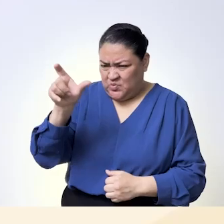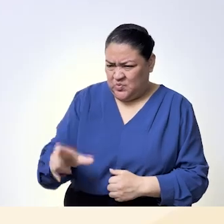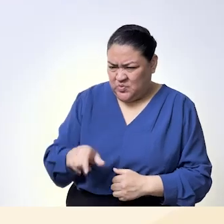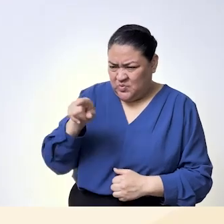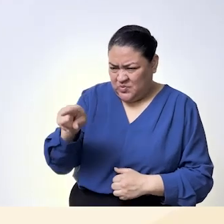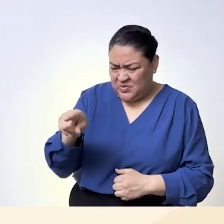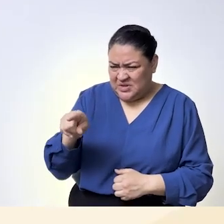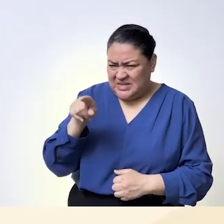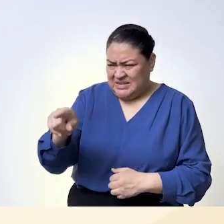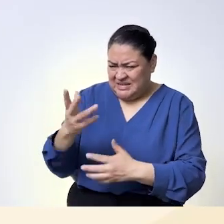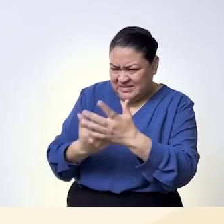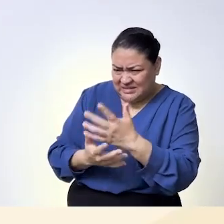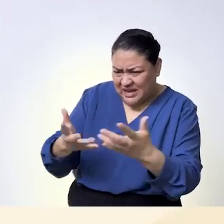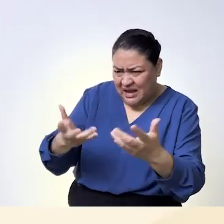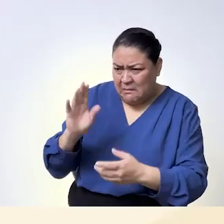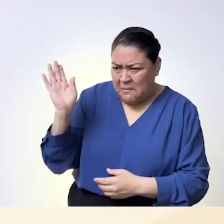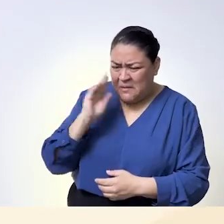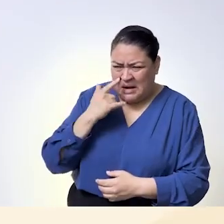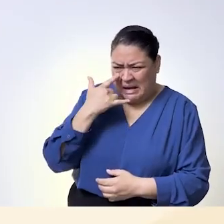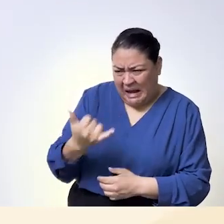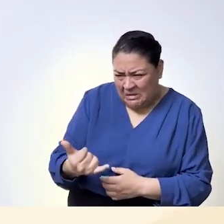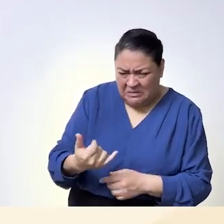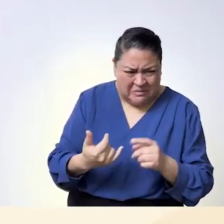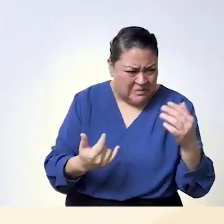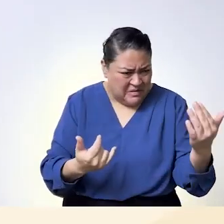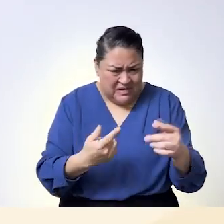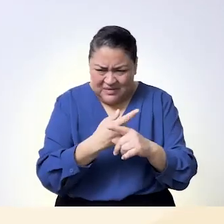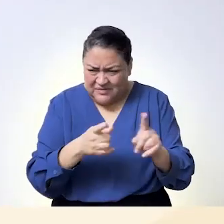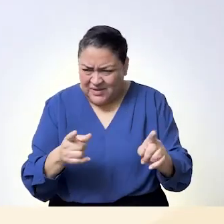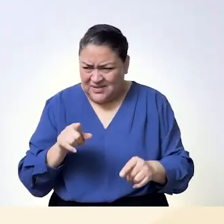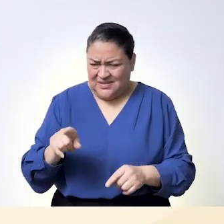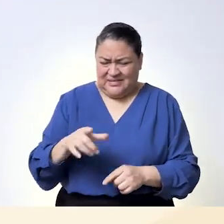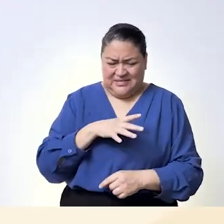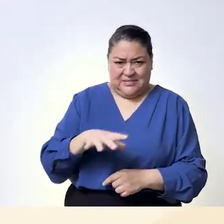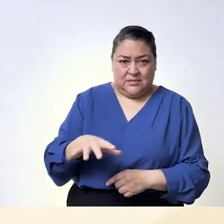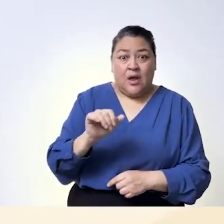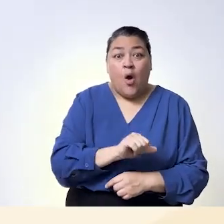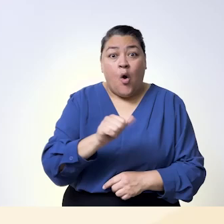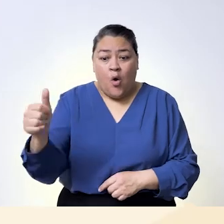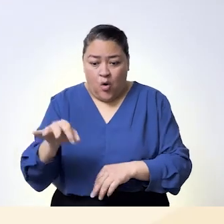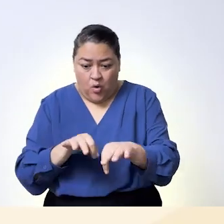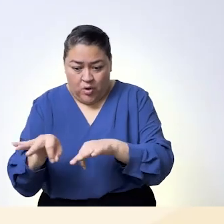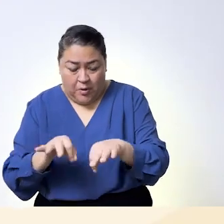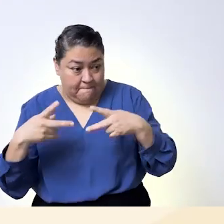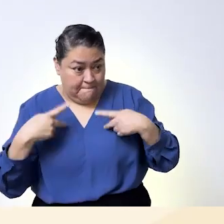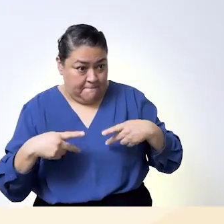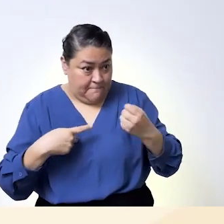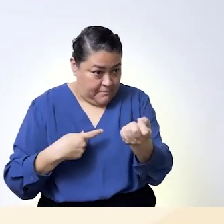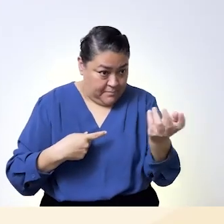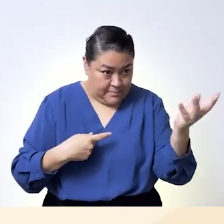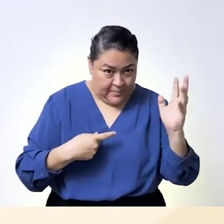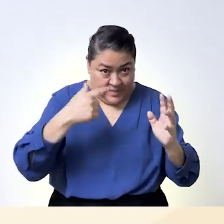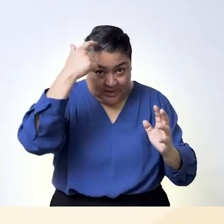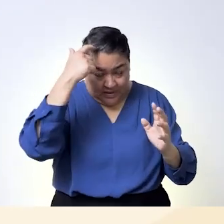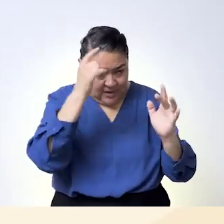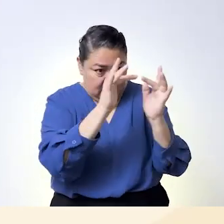se comportan como se está esperando socialmente, y encontramos en muchos trabajos negaciones a contratar a personas